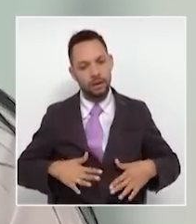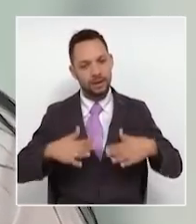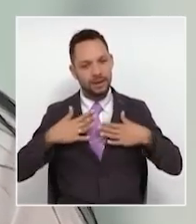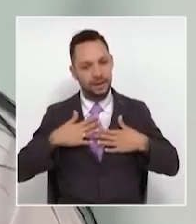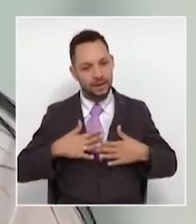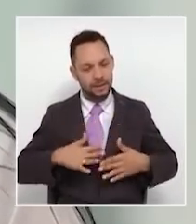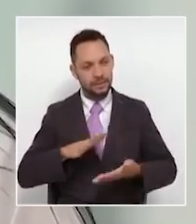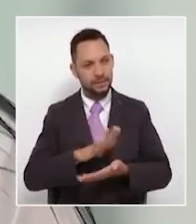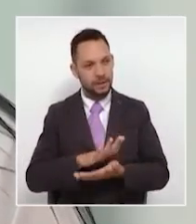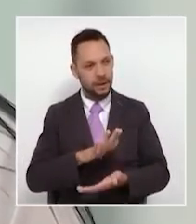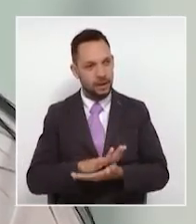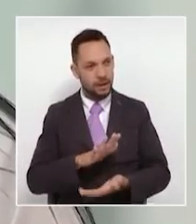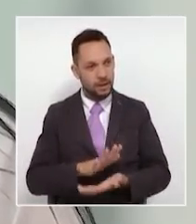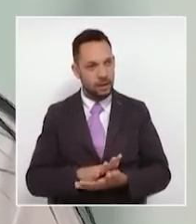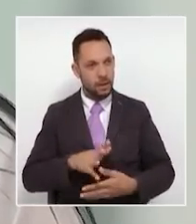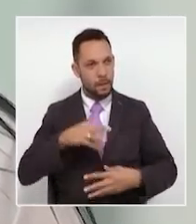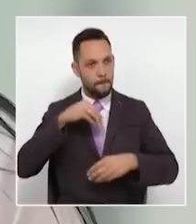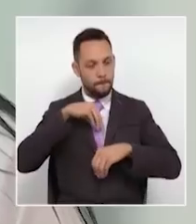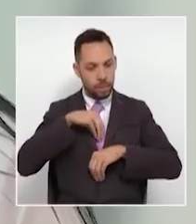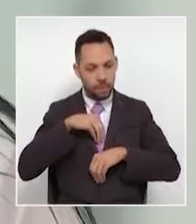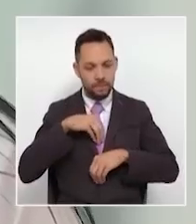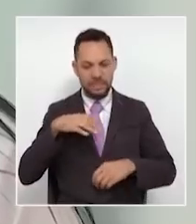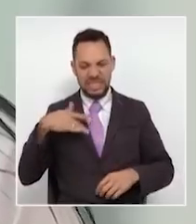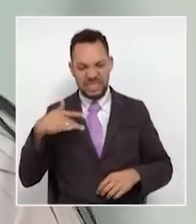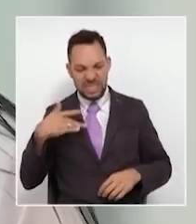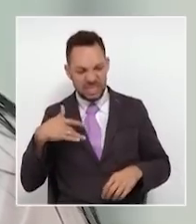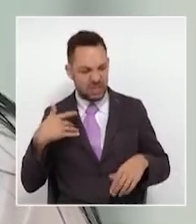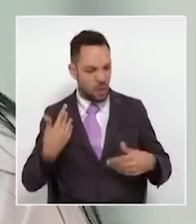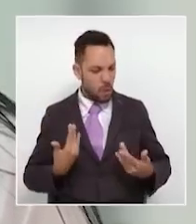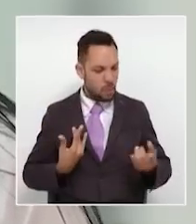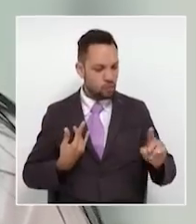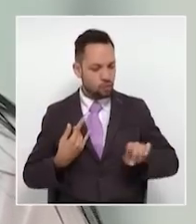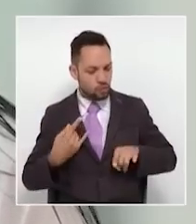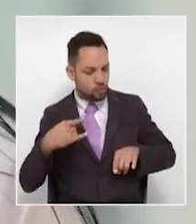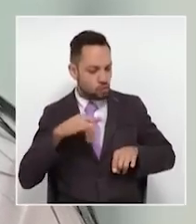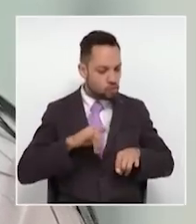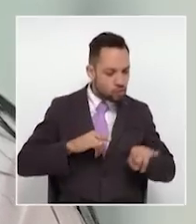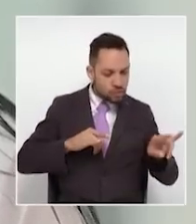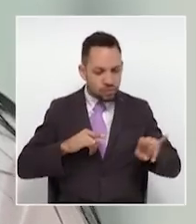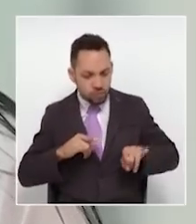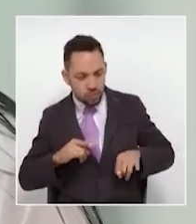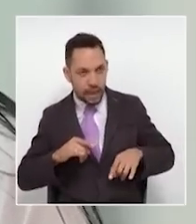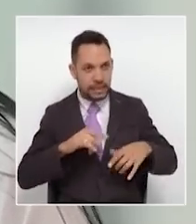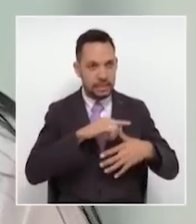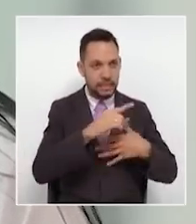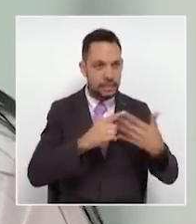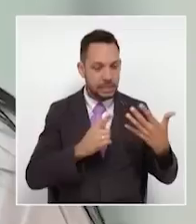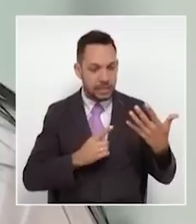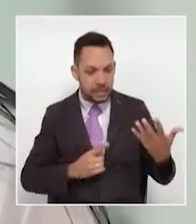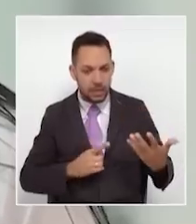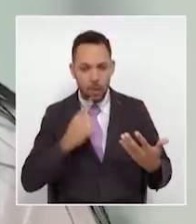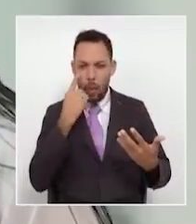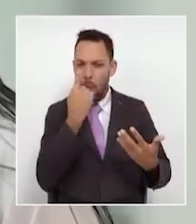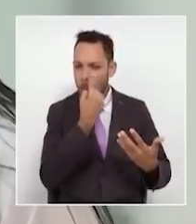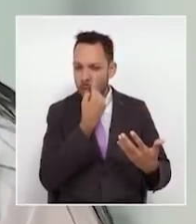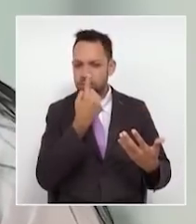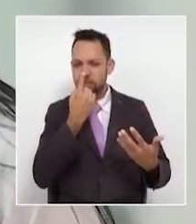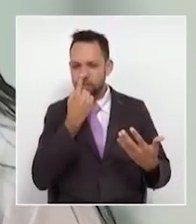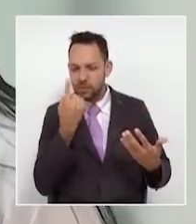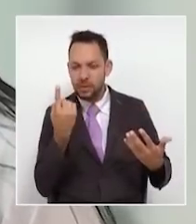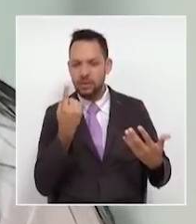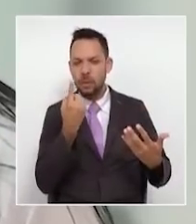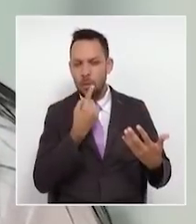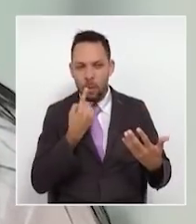cuerpo de las percepciones que tenemos de los sentidos de utilizar los cinco sentidos en todo momento esto nos